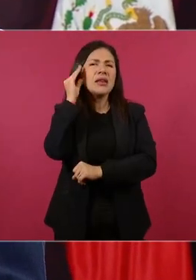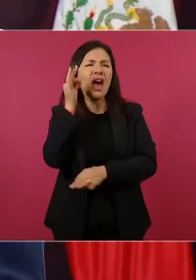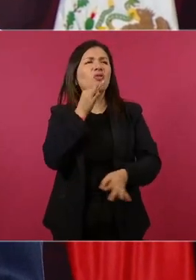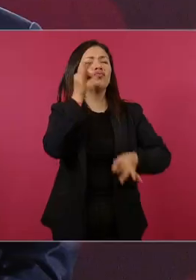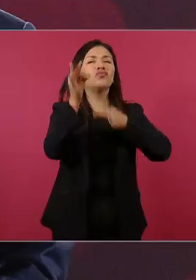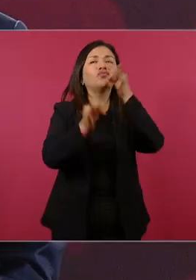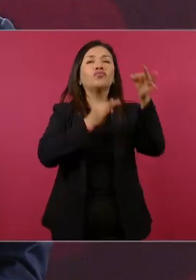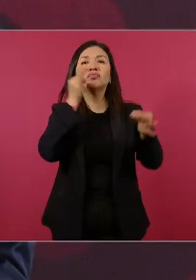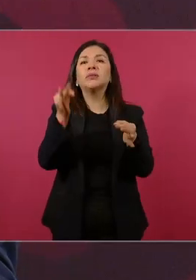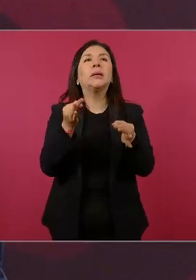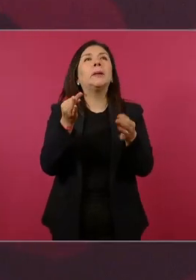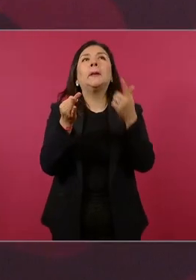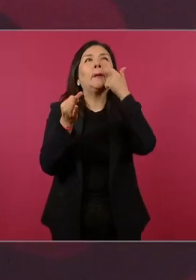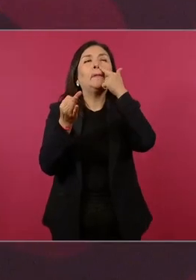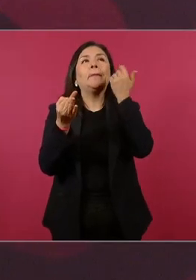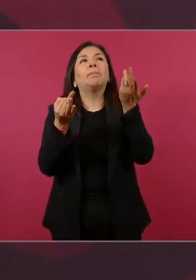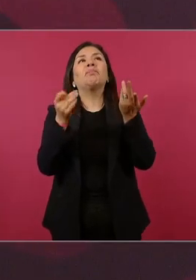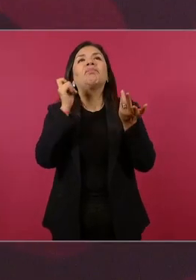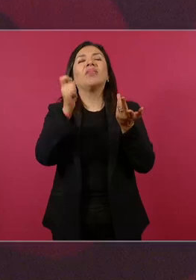de